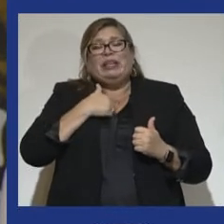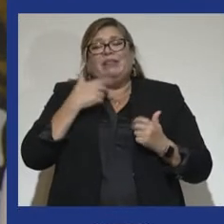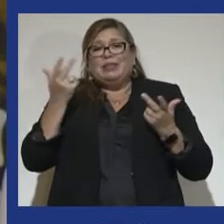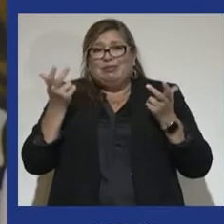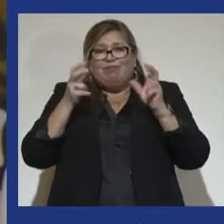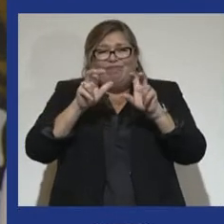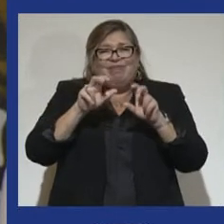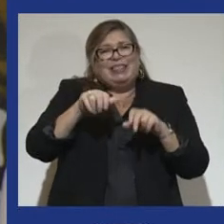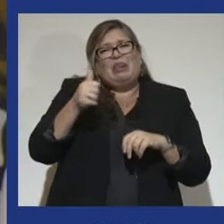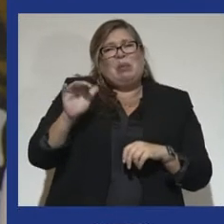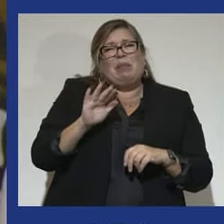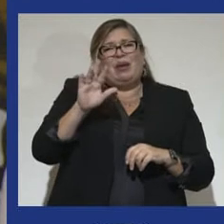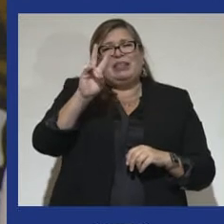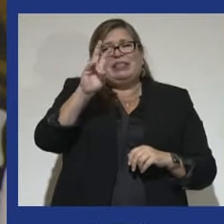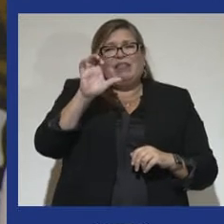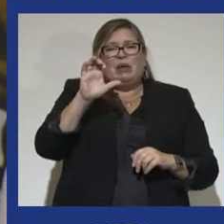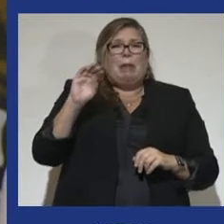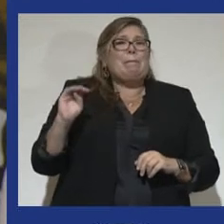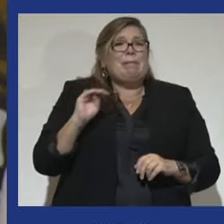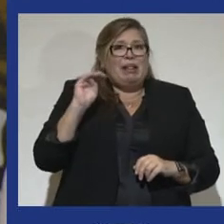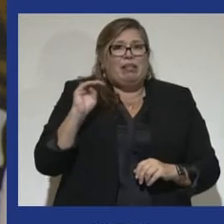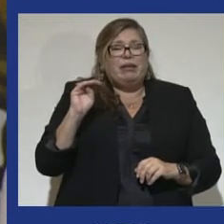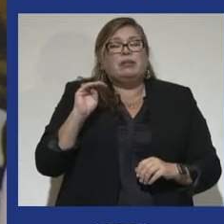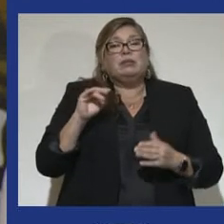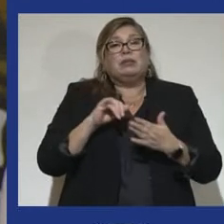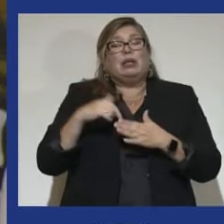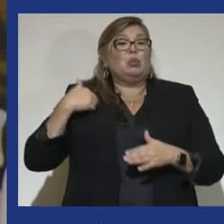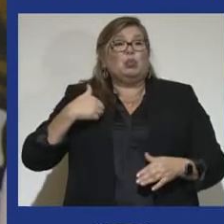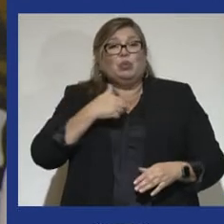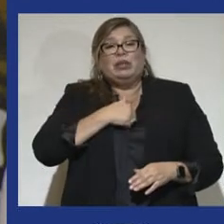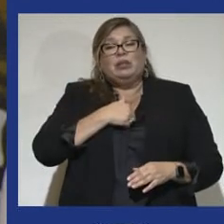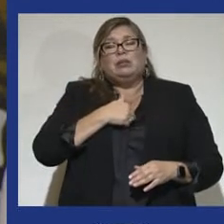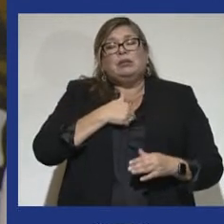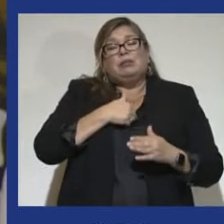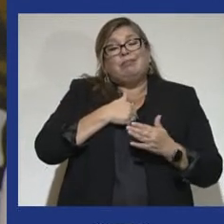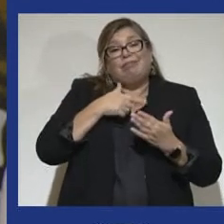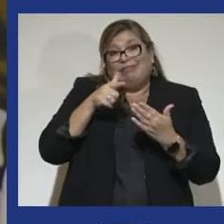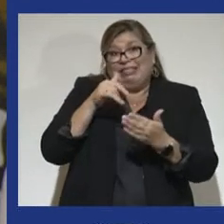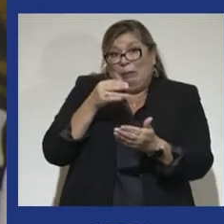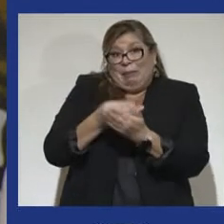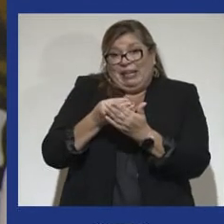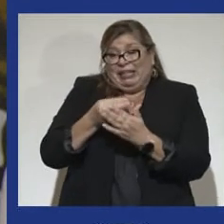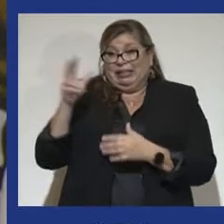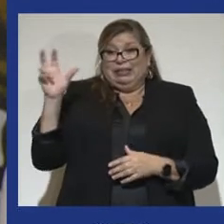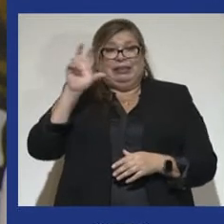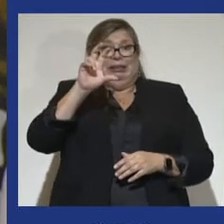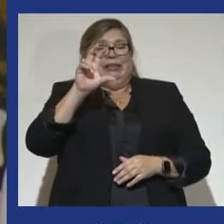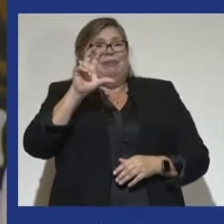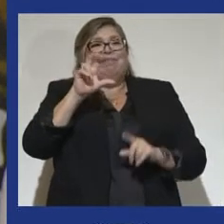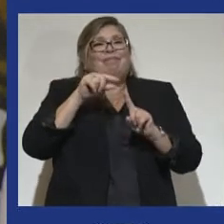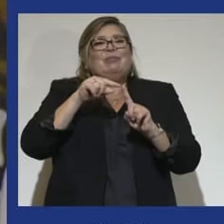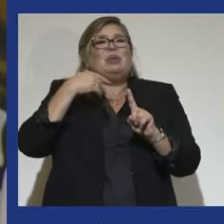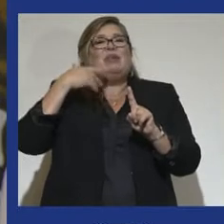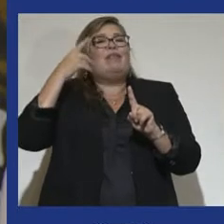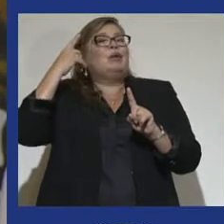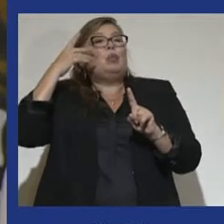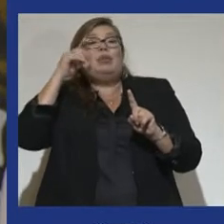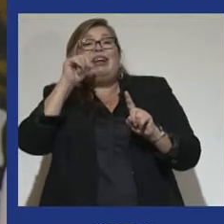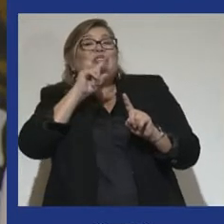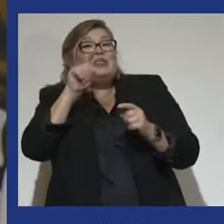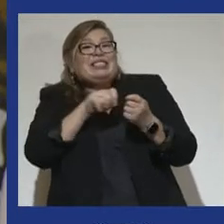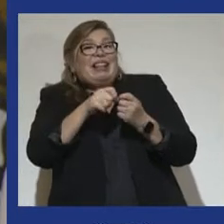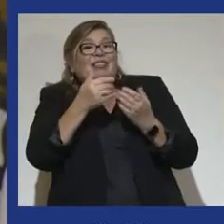joven 19 y estamos también incluyendo un cálculo de 707 millones parte de esto no sabemos que